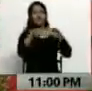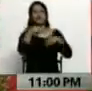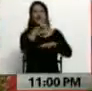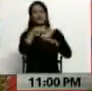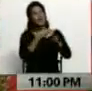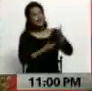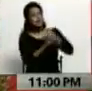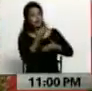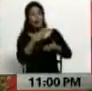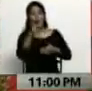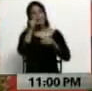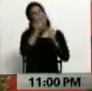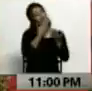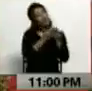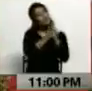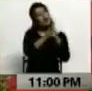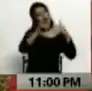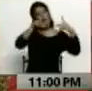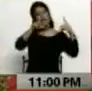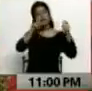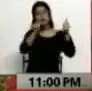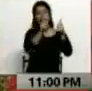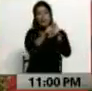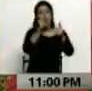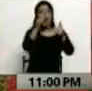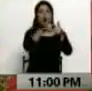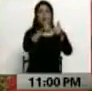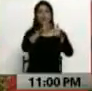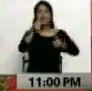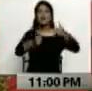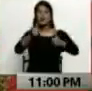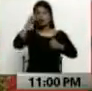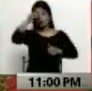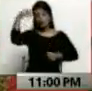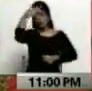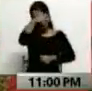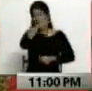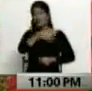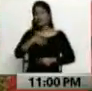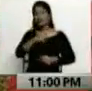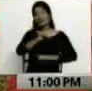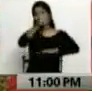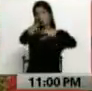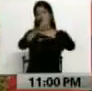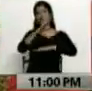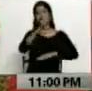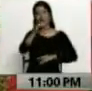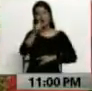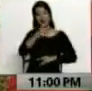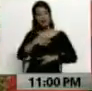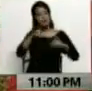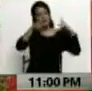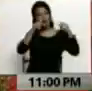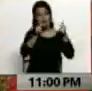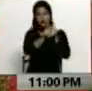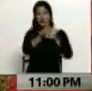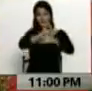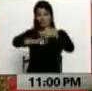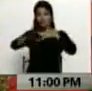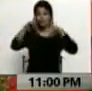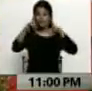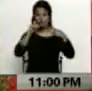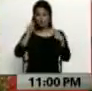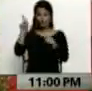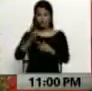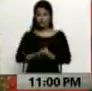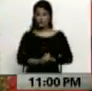oportunidad logró tomarse rogó tomarse una foto con Mike pompeo el candidato de Donald Trump para ser director de la c allí